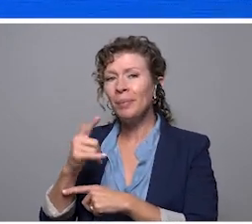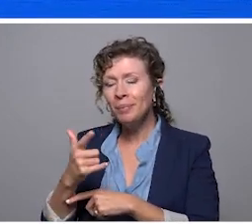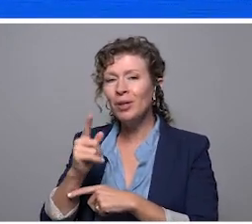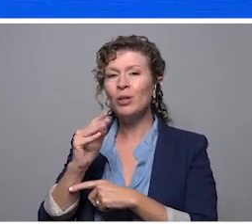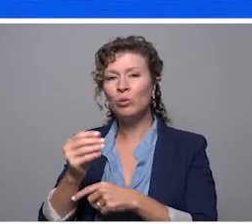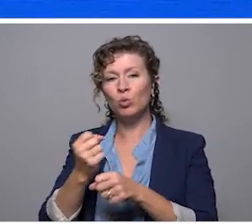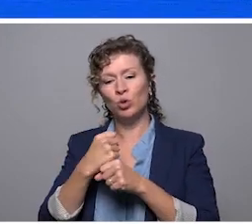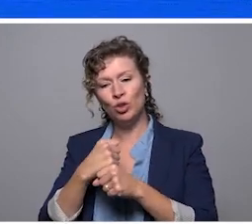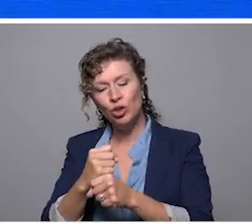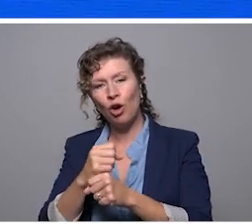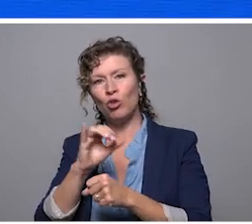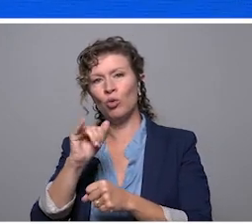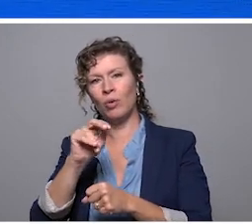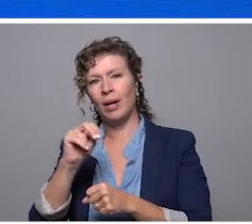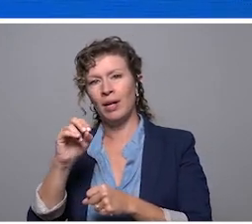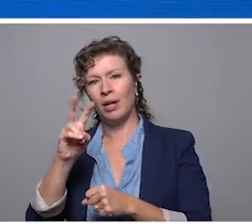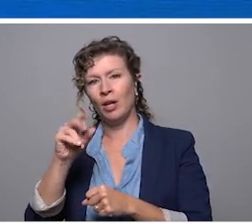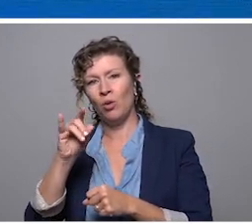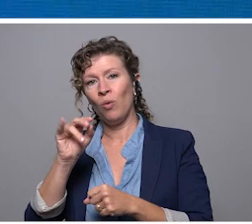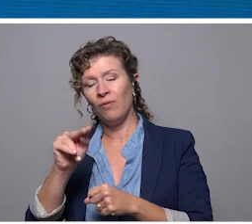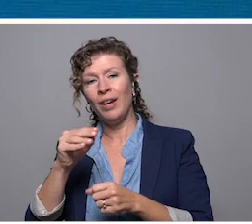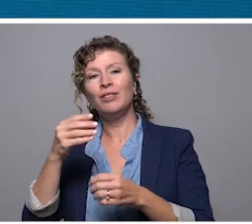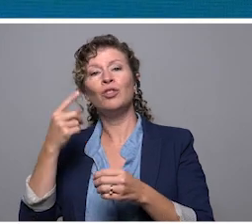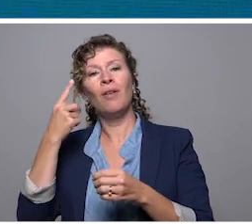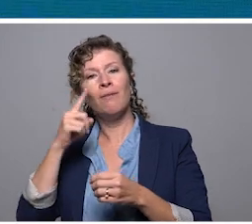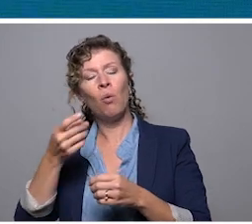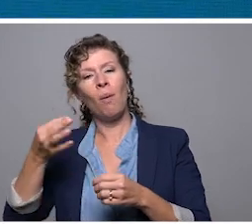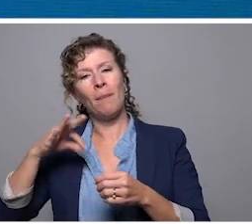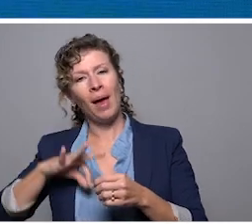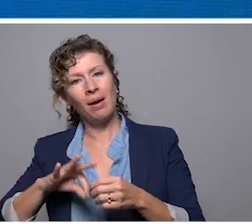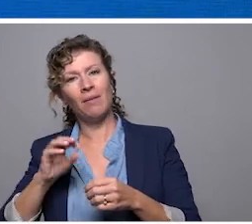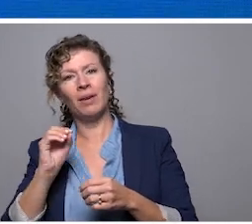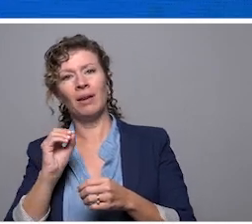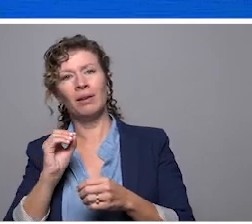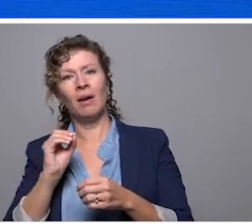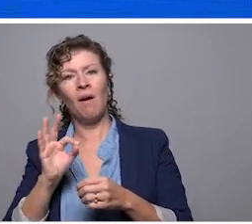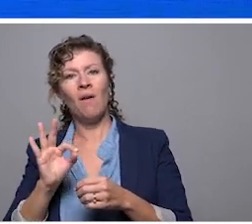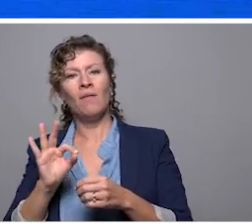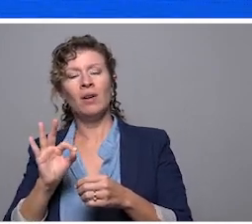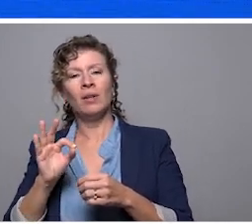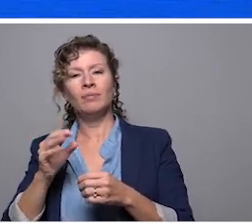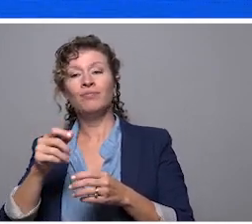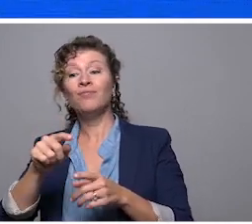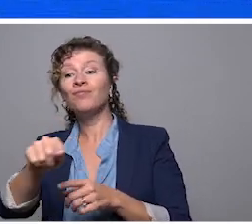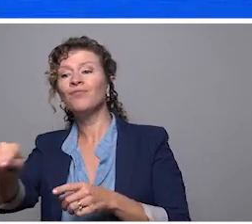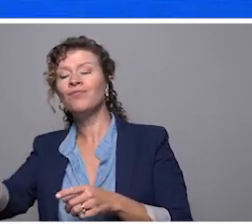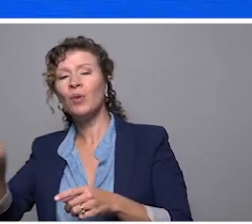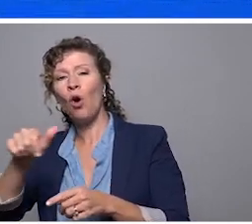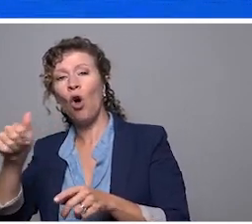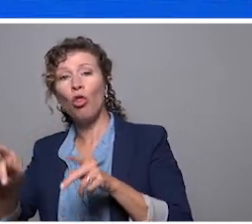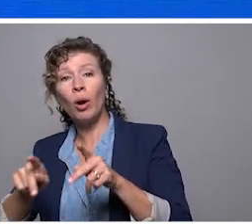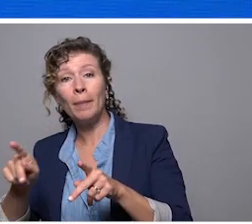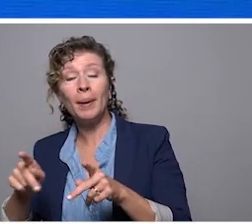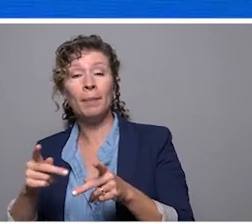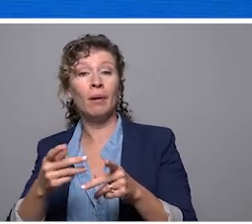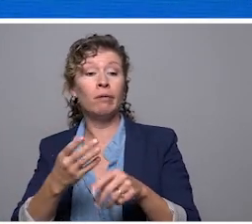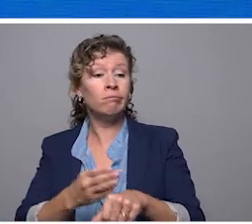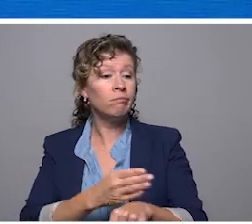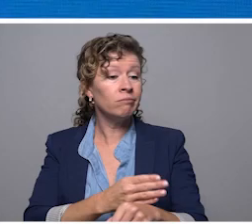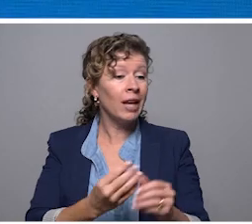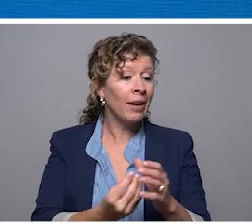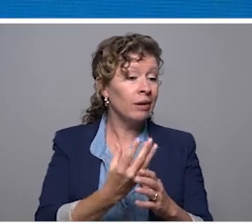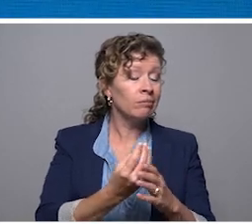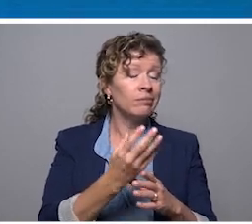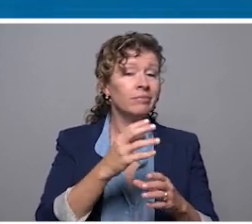beneficio de los otros la naturaleza lo otro y también los seres humanos ahí